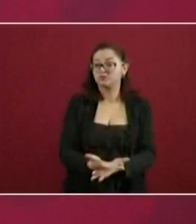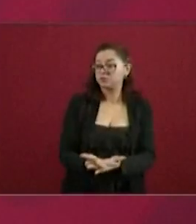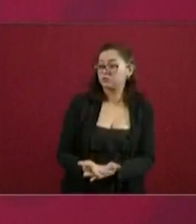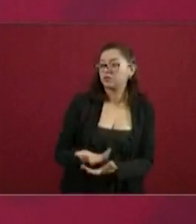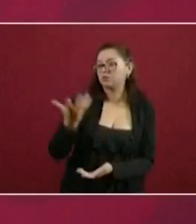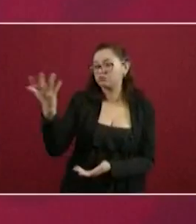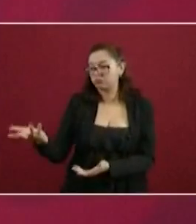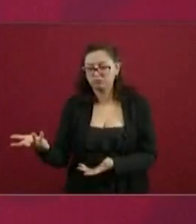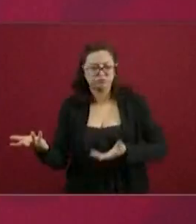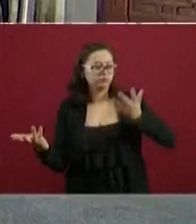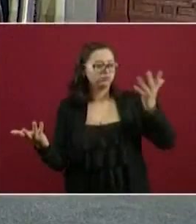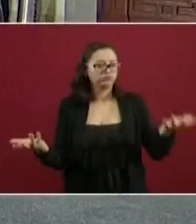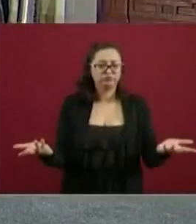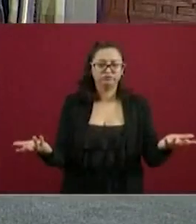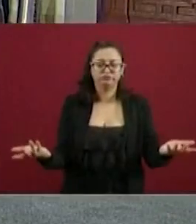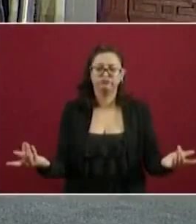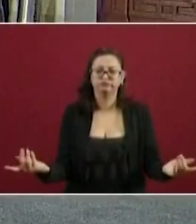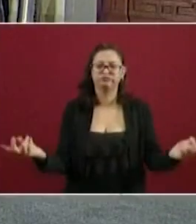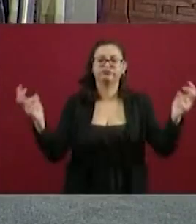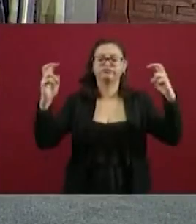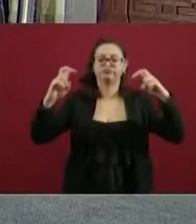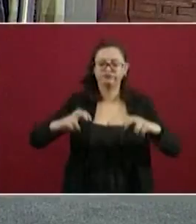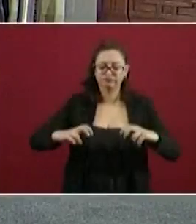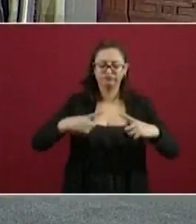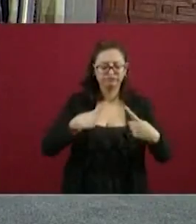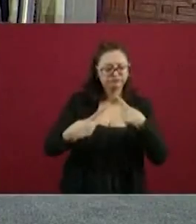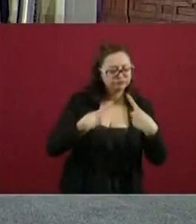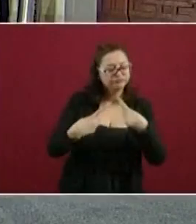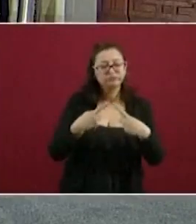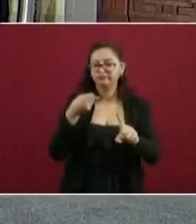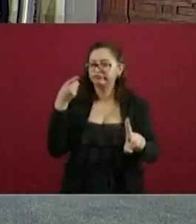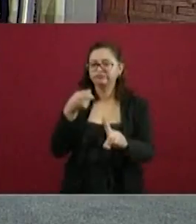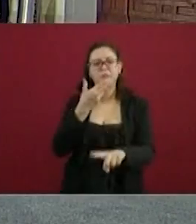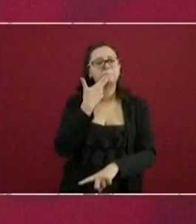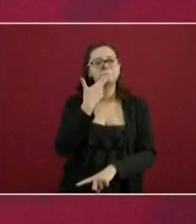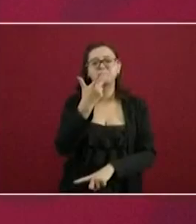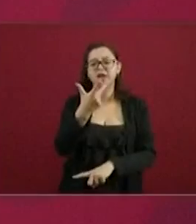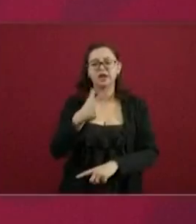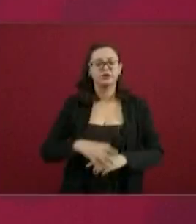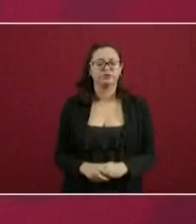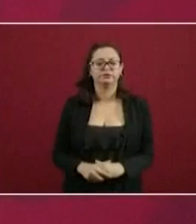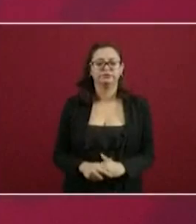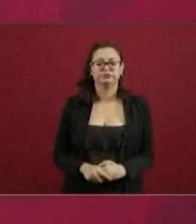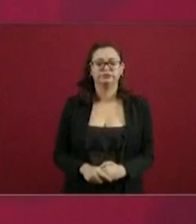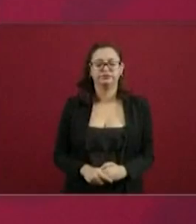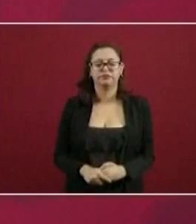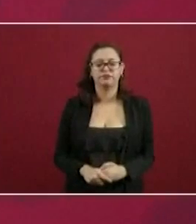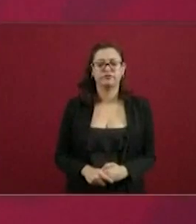dialogar que eso es lo mejor el Buscar una